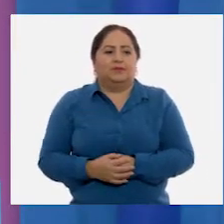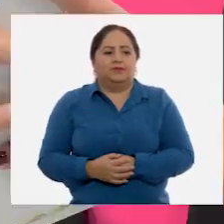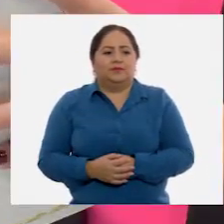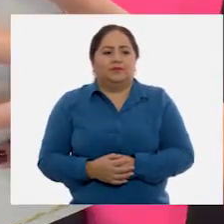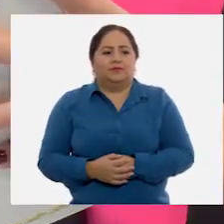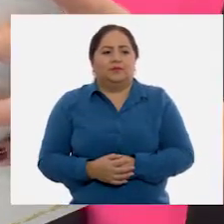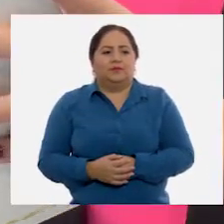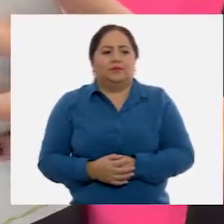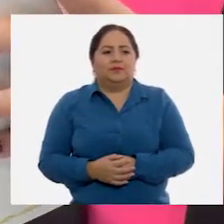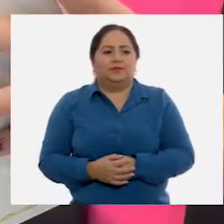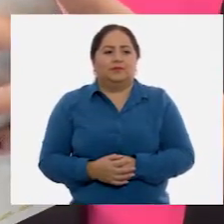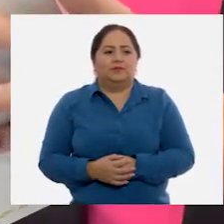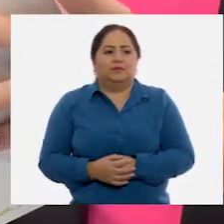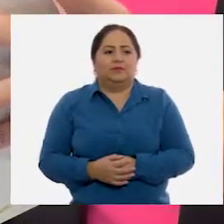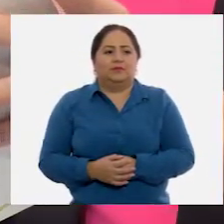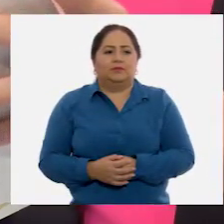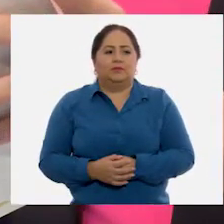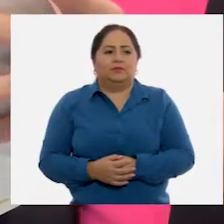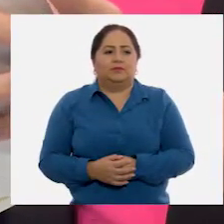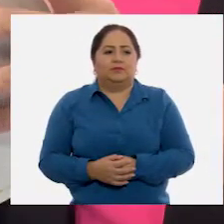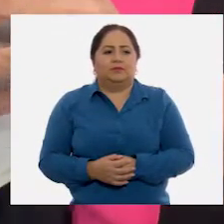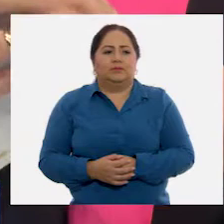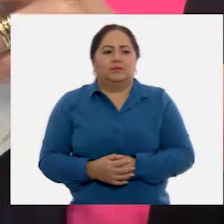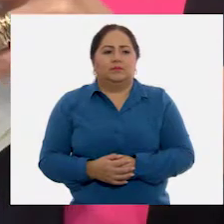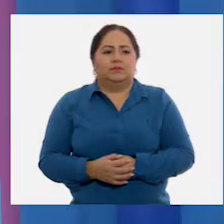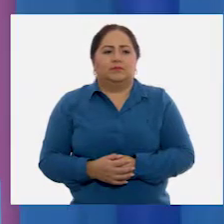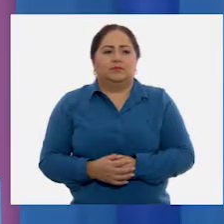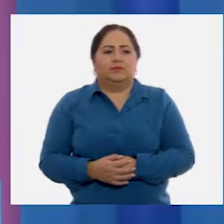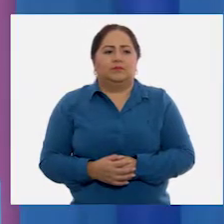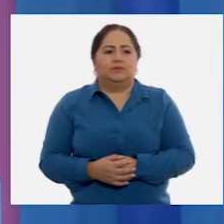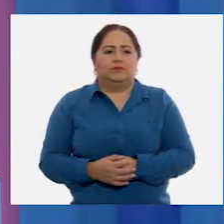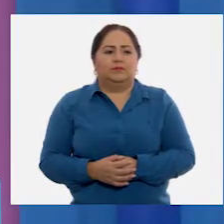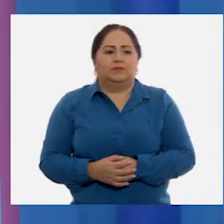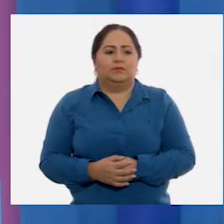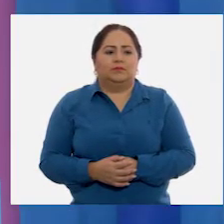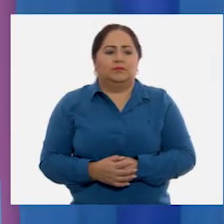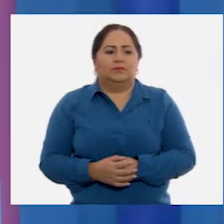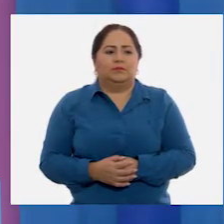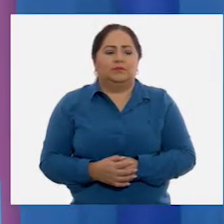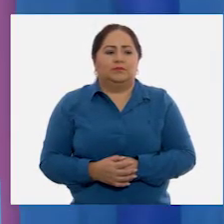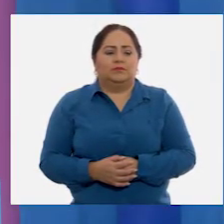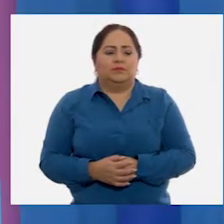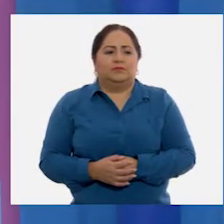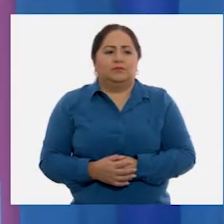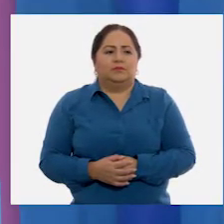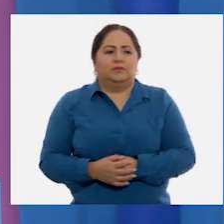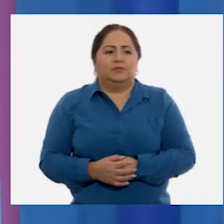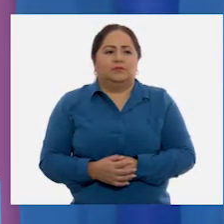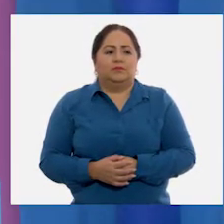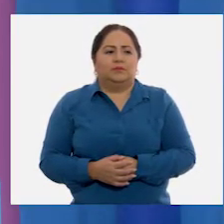informal? Qué nervios. A ver, la V.